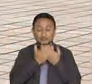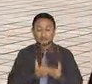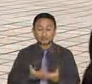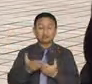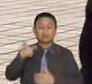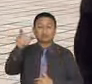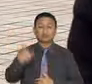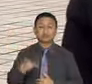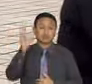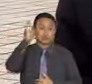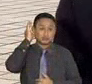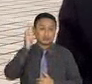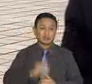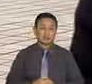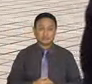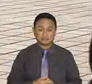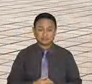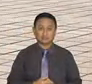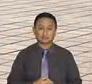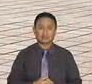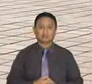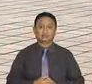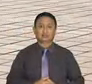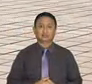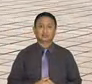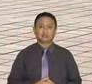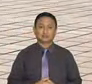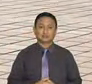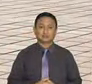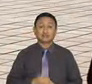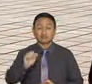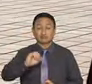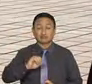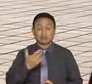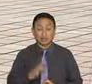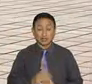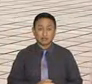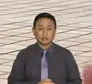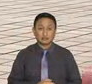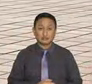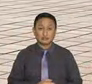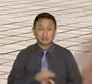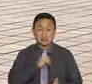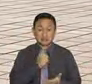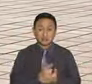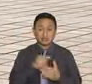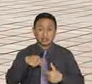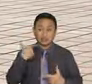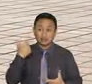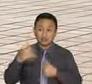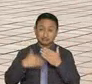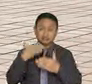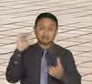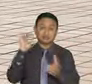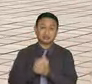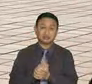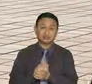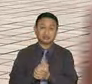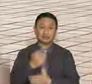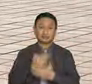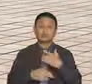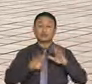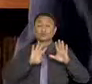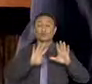a la chica entonces Y así fue me resultó y me casé Tengo